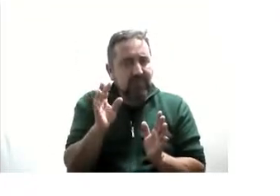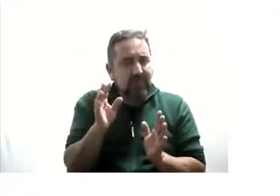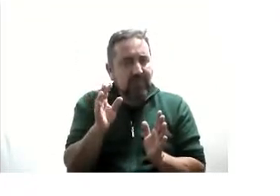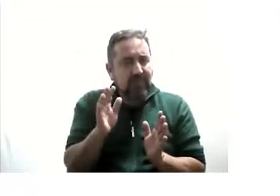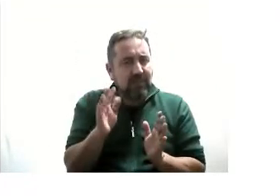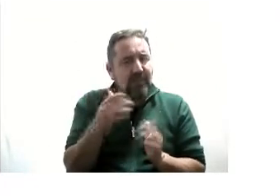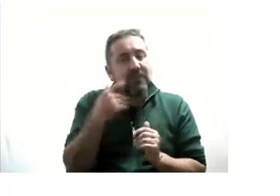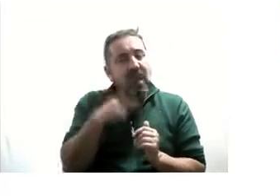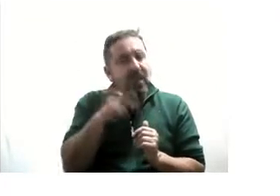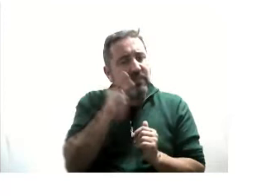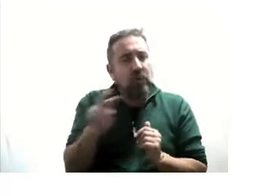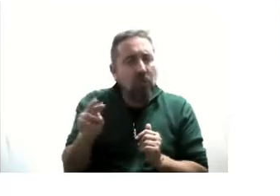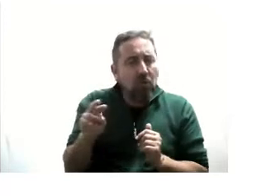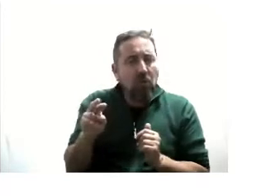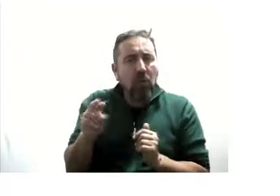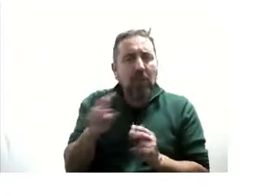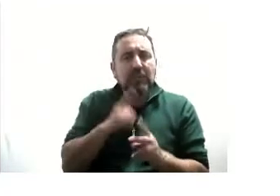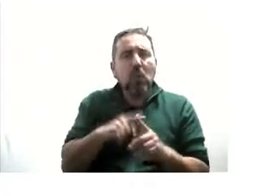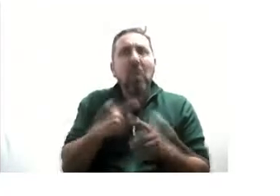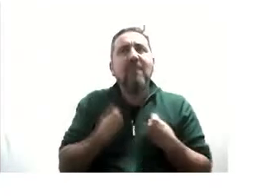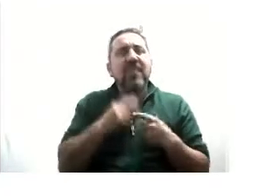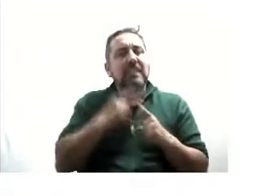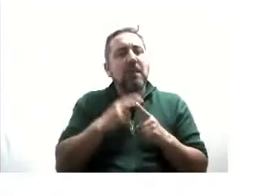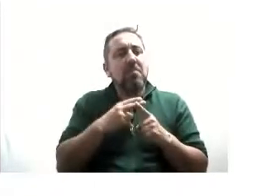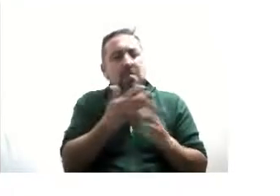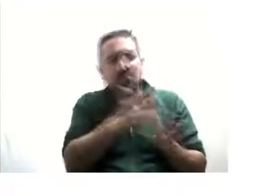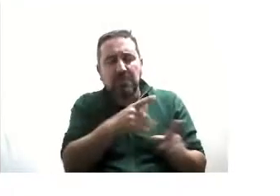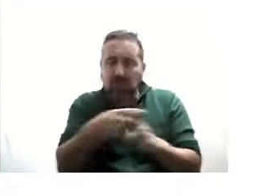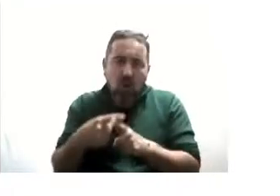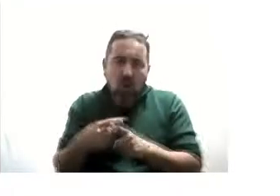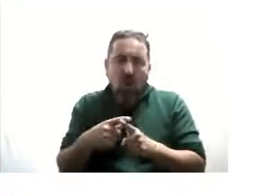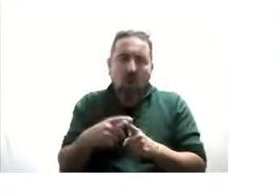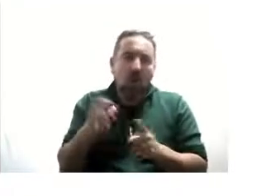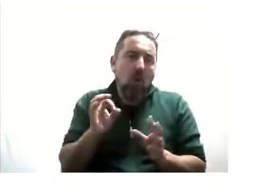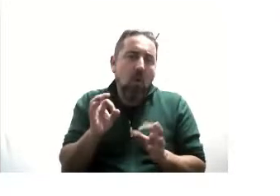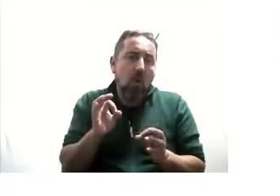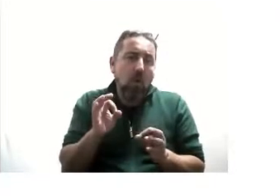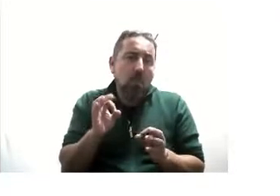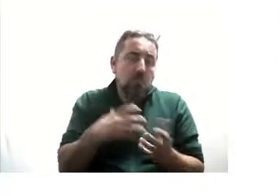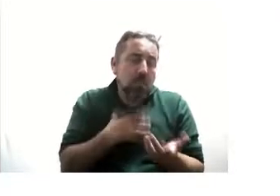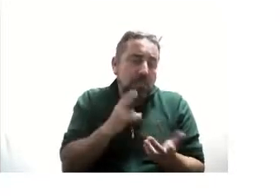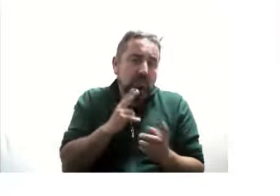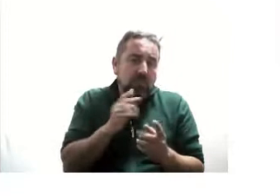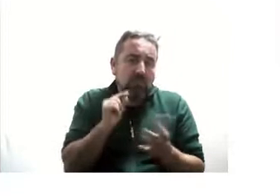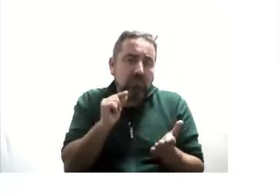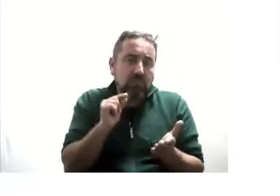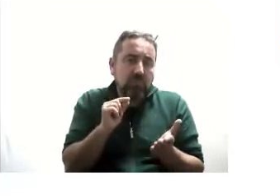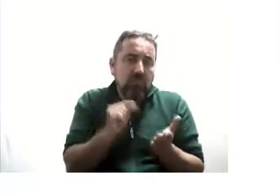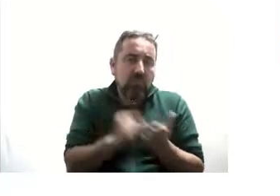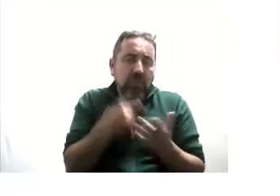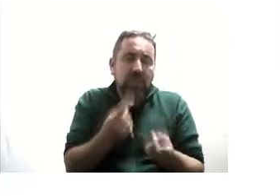¿se ha visto que una vida media o realmente la casuística no permite determinar un